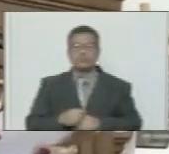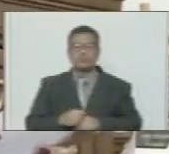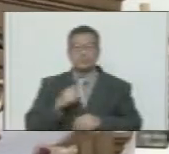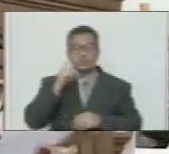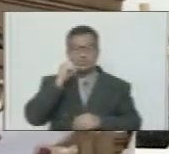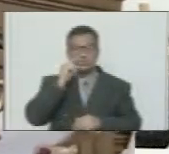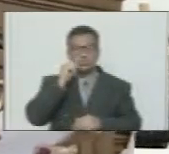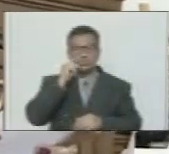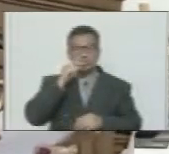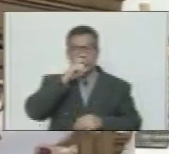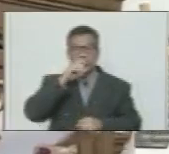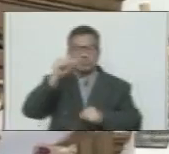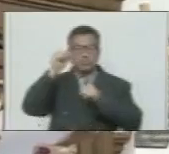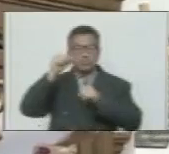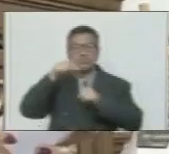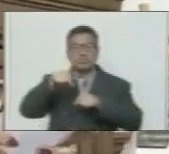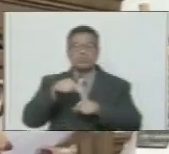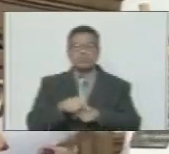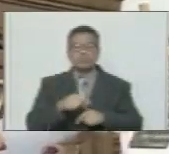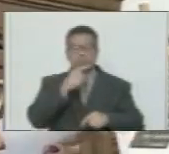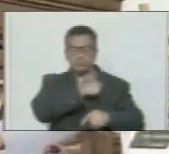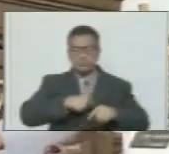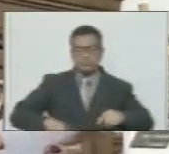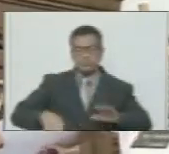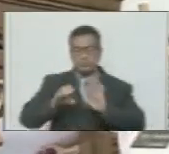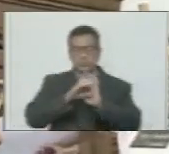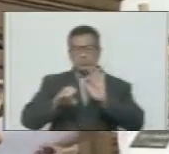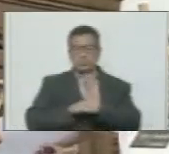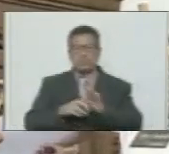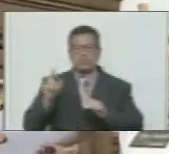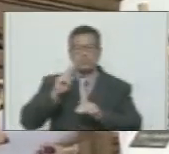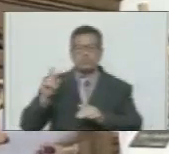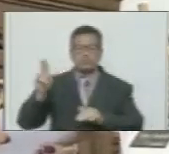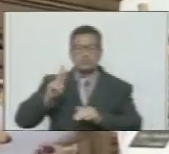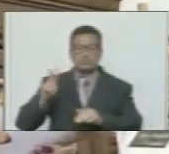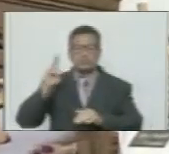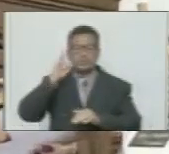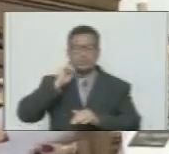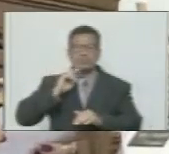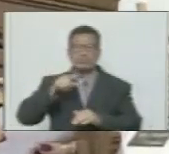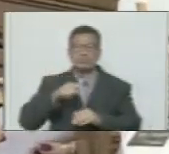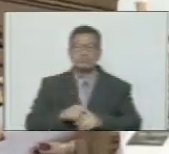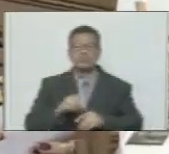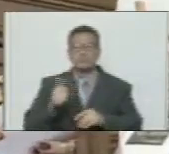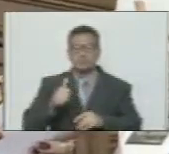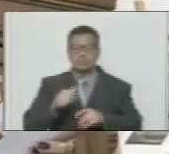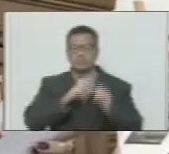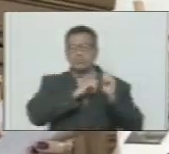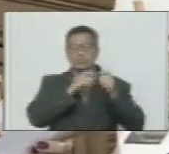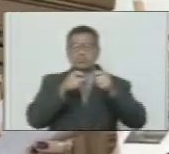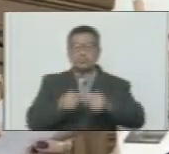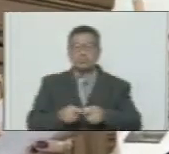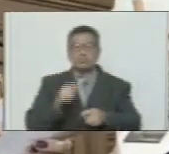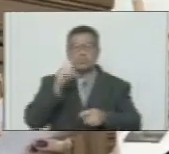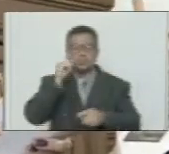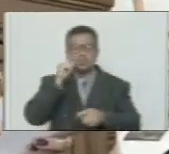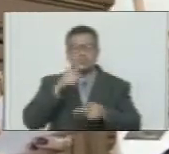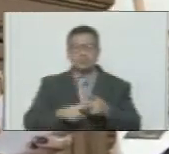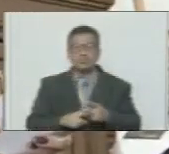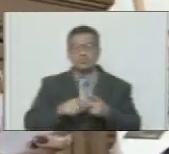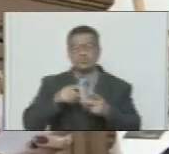cual el ciudadano Nicolás Maduro Moros, presidente constitucional de la República Bolivariana de Venezuela, propone la designación